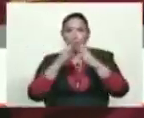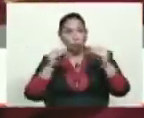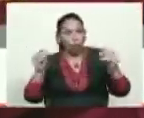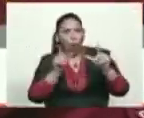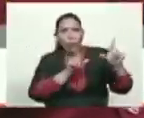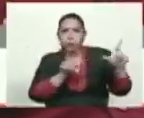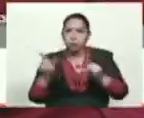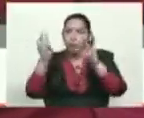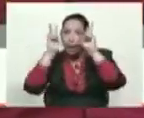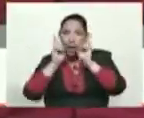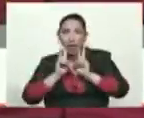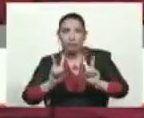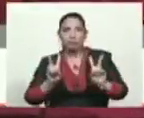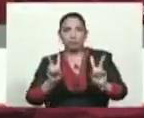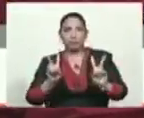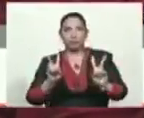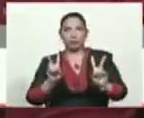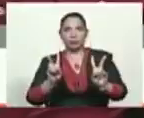limpio